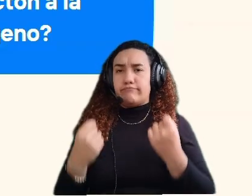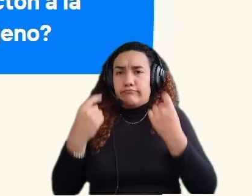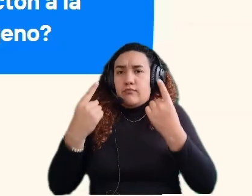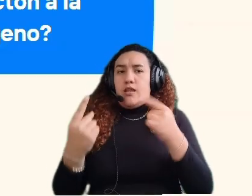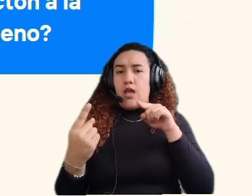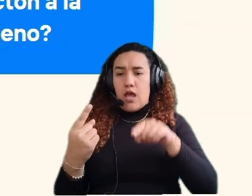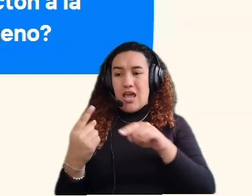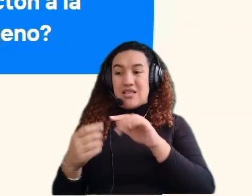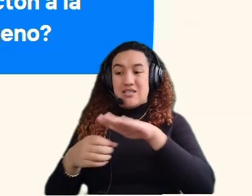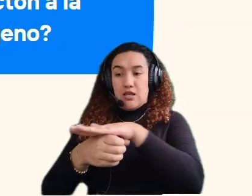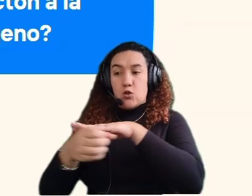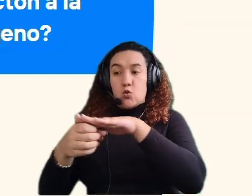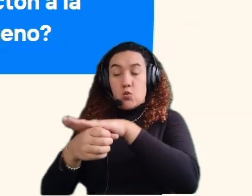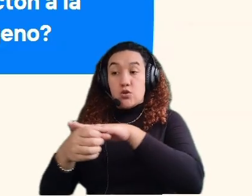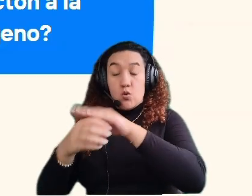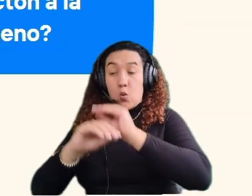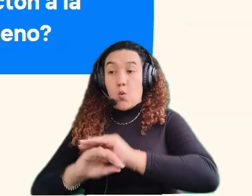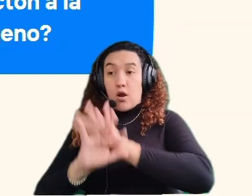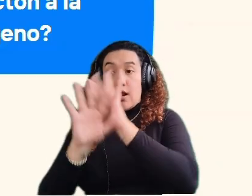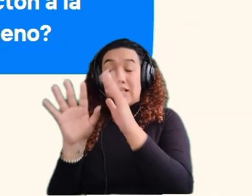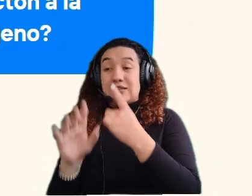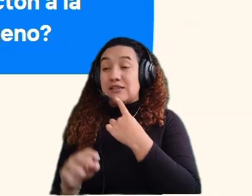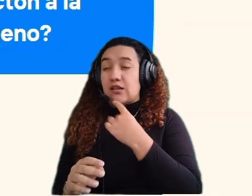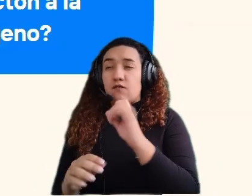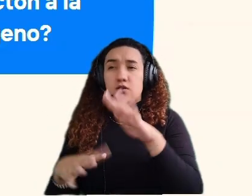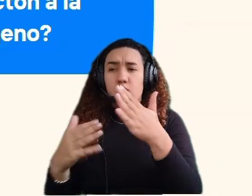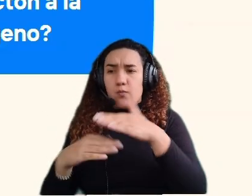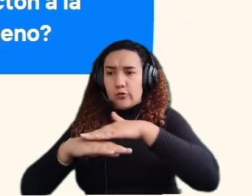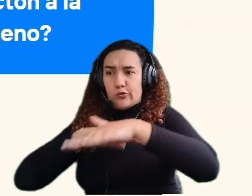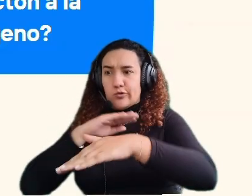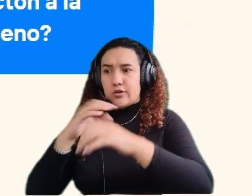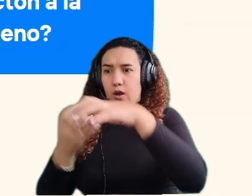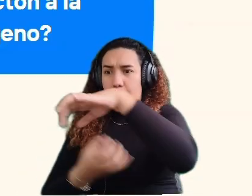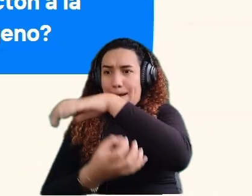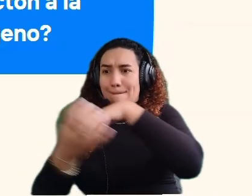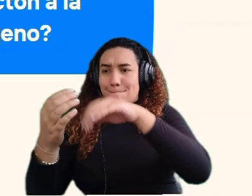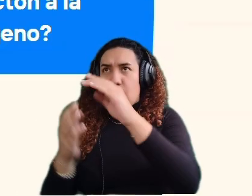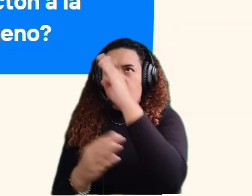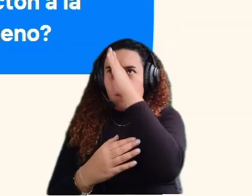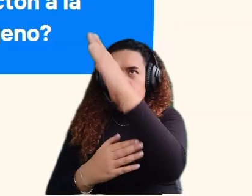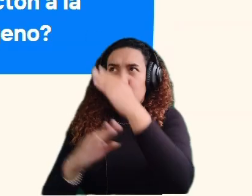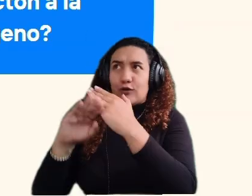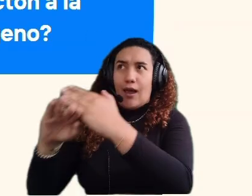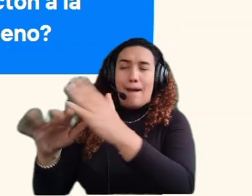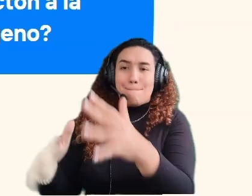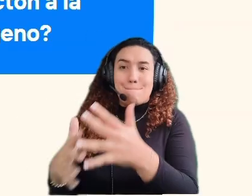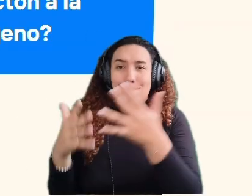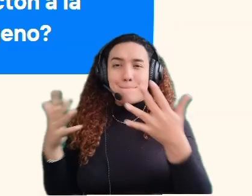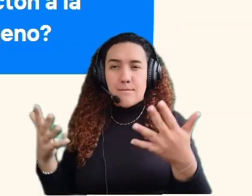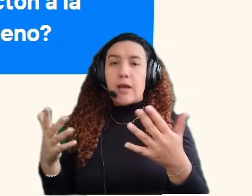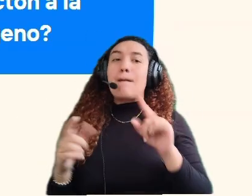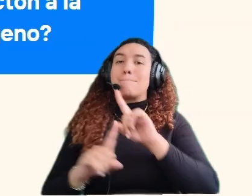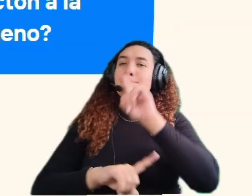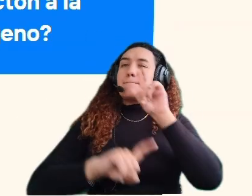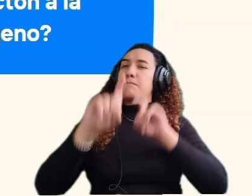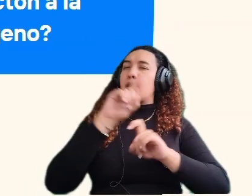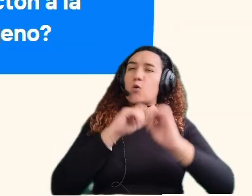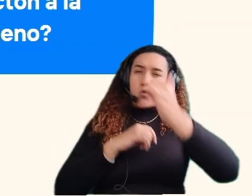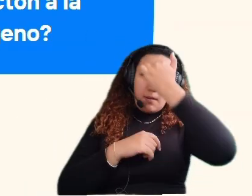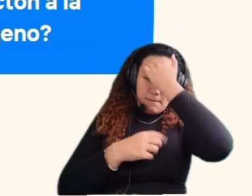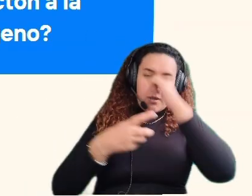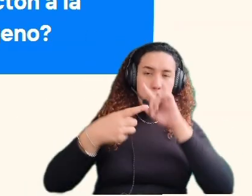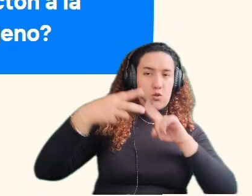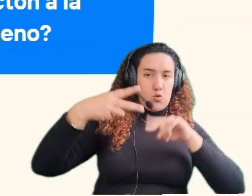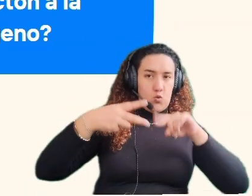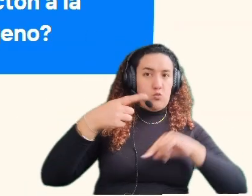factores ambientales interactúan a nivel celular. Resulta difícil prever las consecuencias ecológicas a largo plazo. Las preguntas claves de